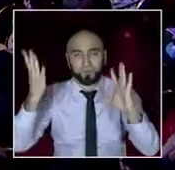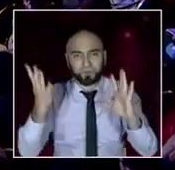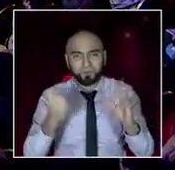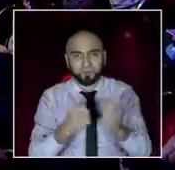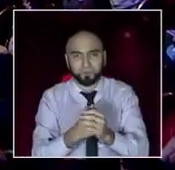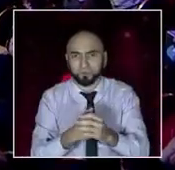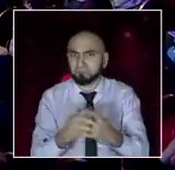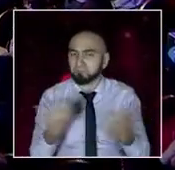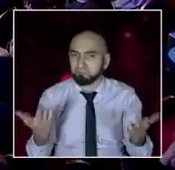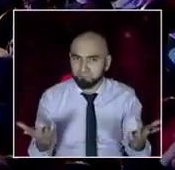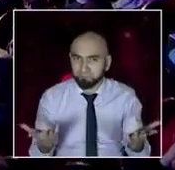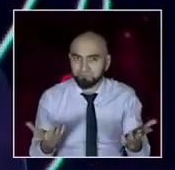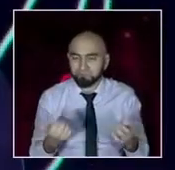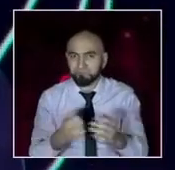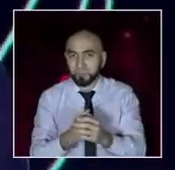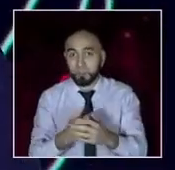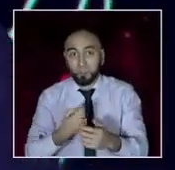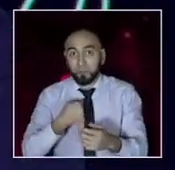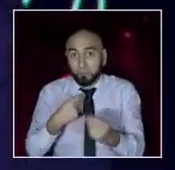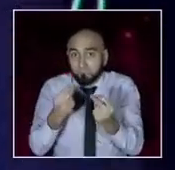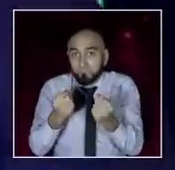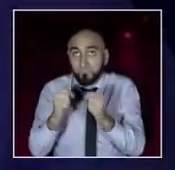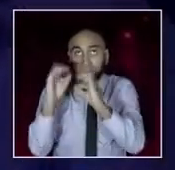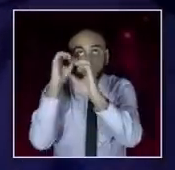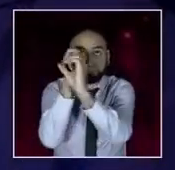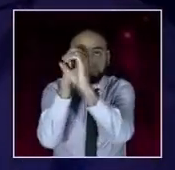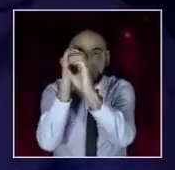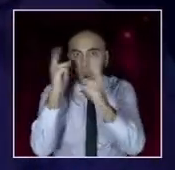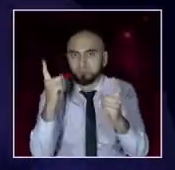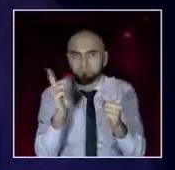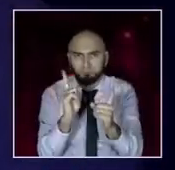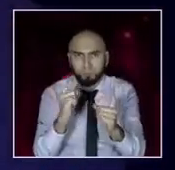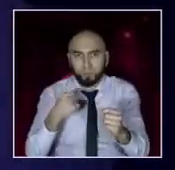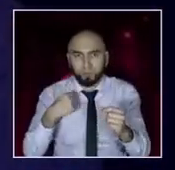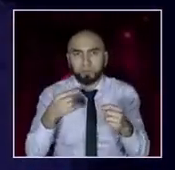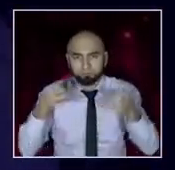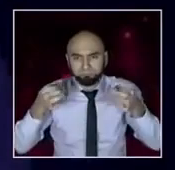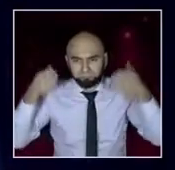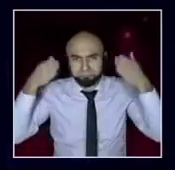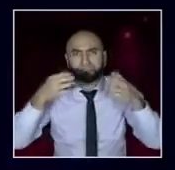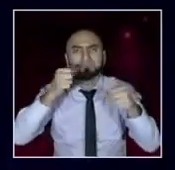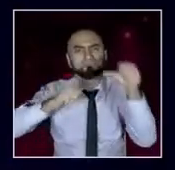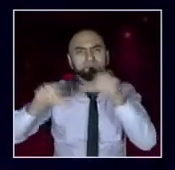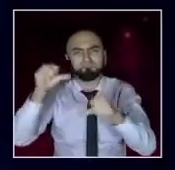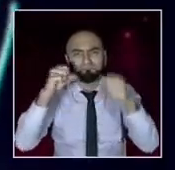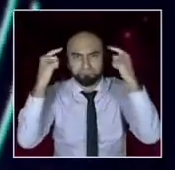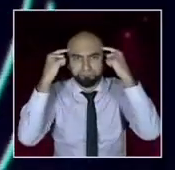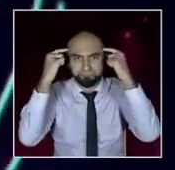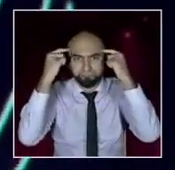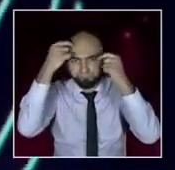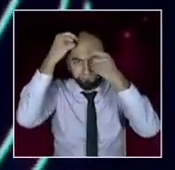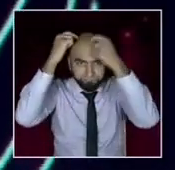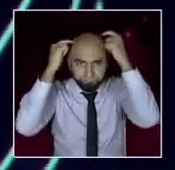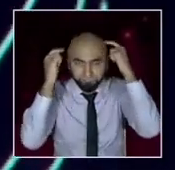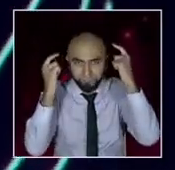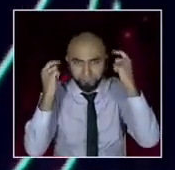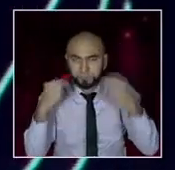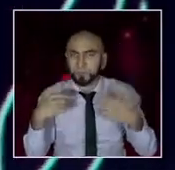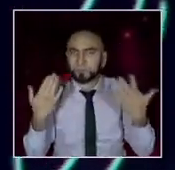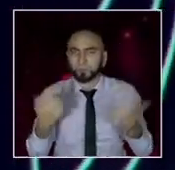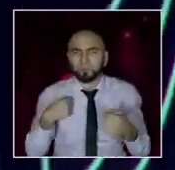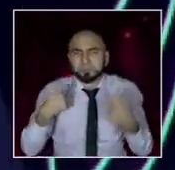son como son. Ahora, yo no soy astrónomo, soy neurocientífico. Mi tarea como eso es tratar de entender cómo